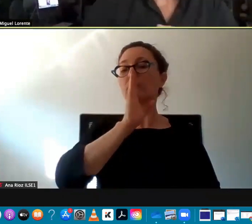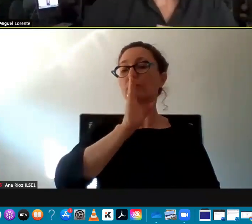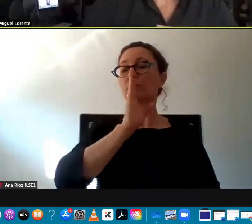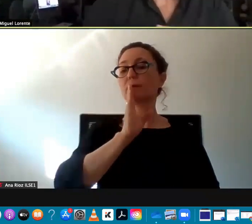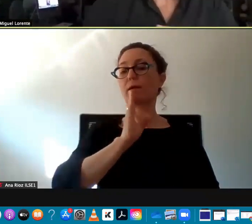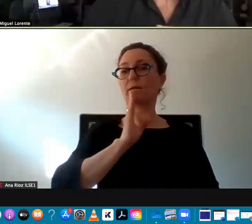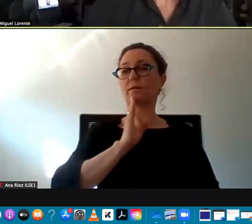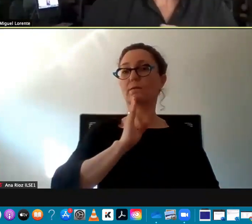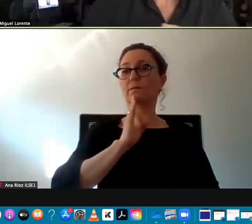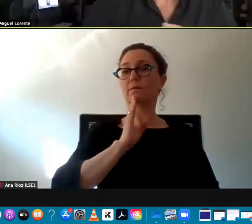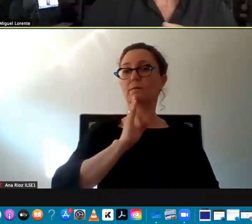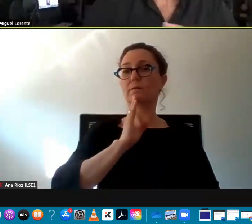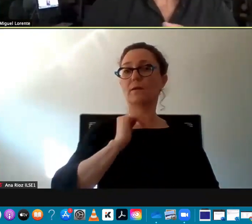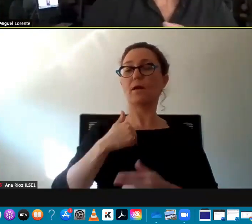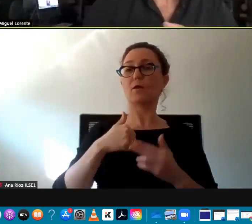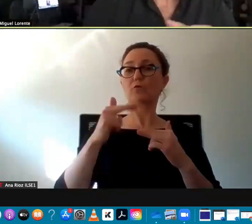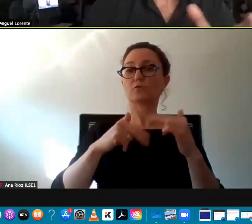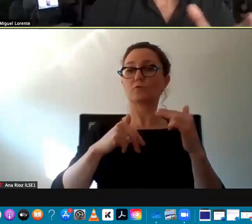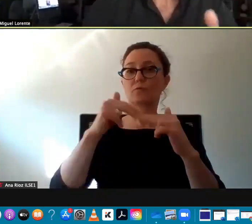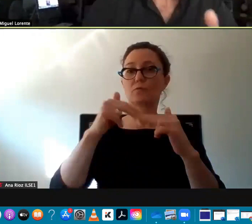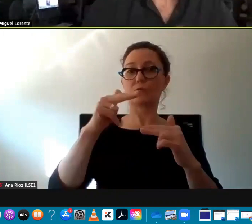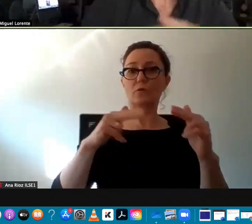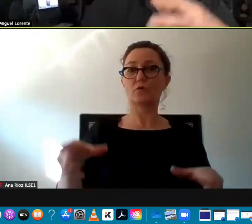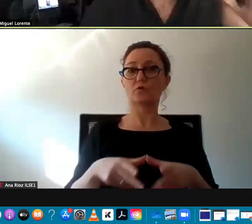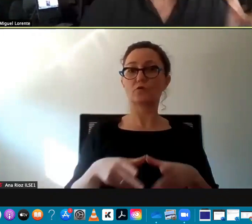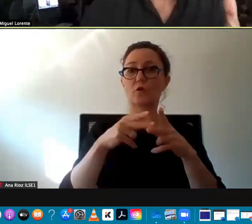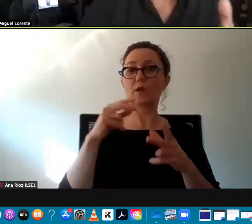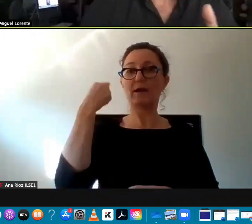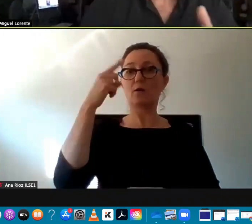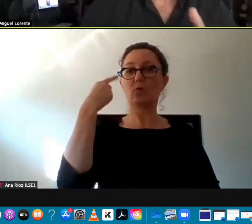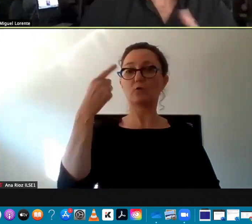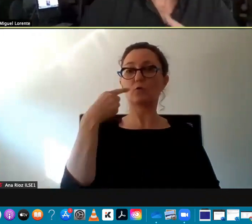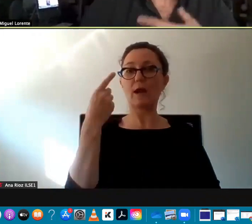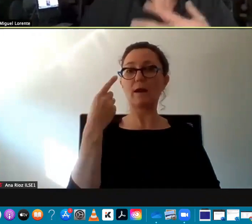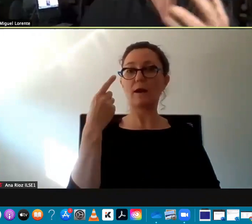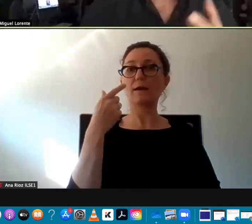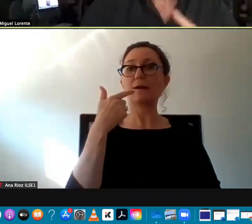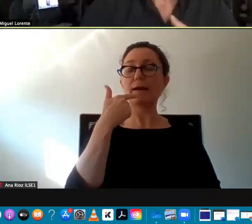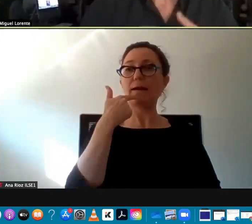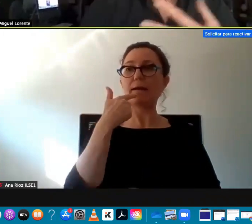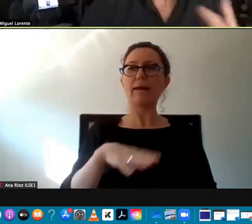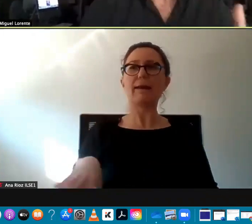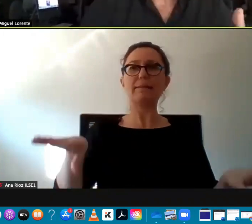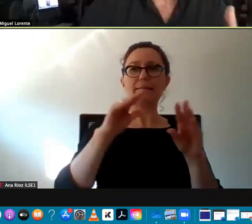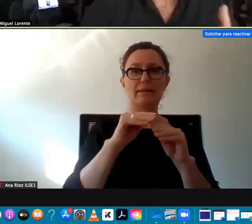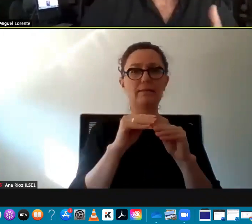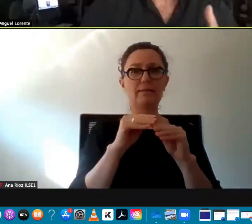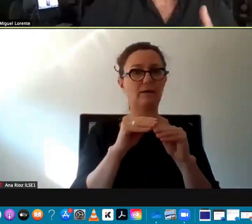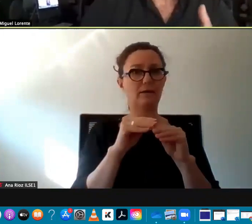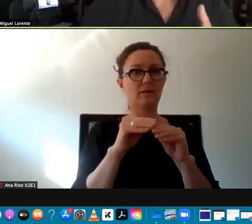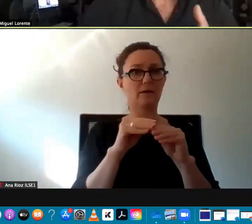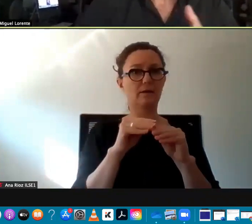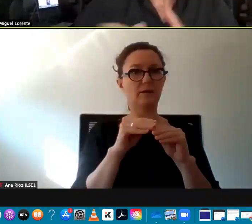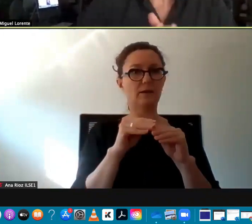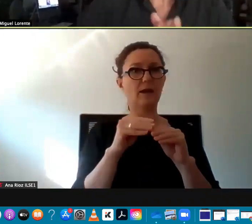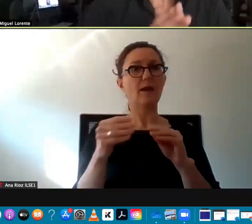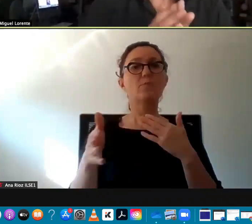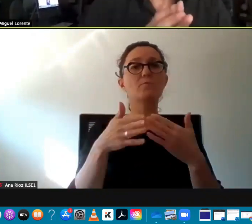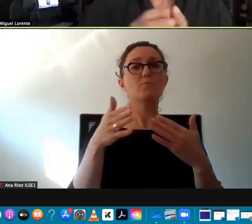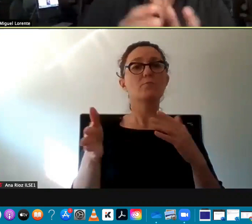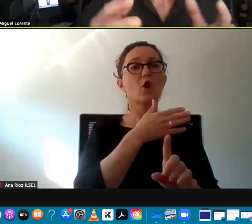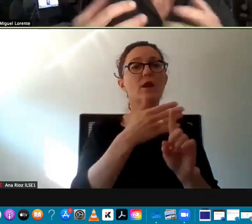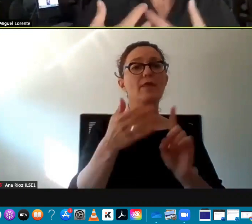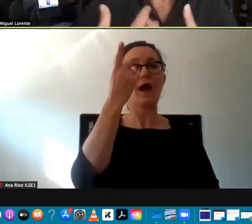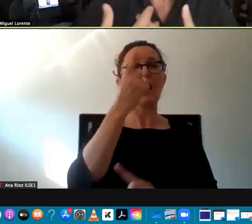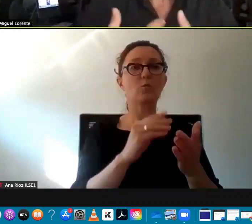cultural que lleva a muchos hombres a entender que el uso de la violencia es adecuado, incluso que en determinadas circunstancias pues